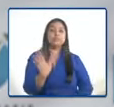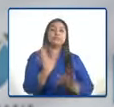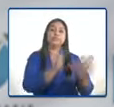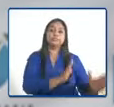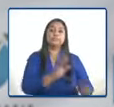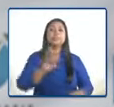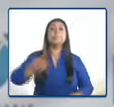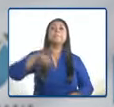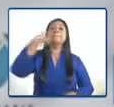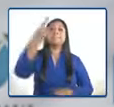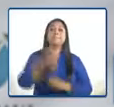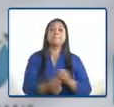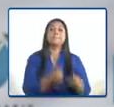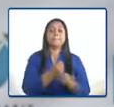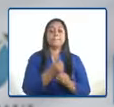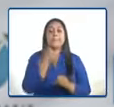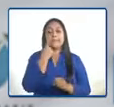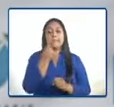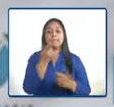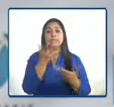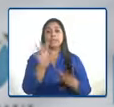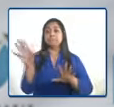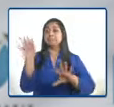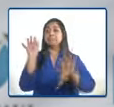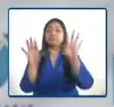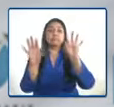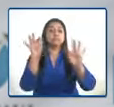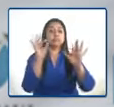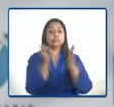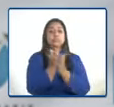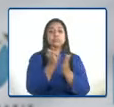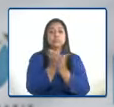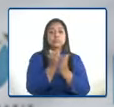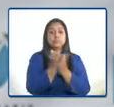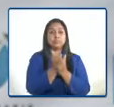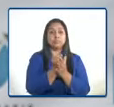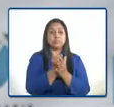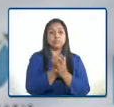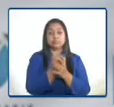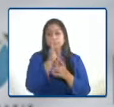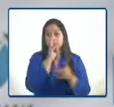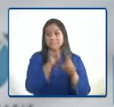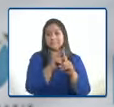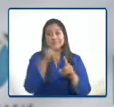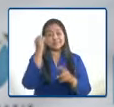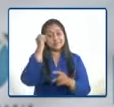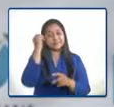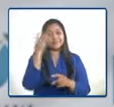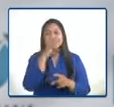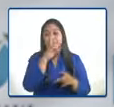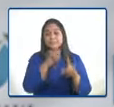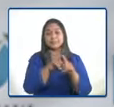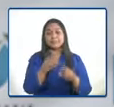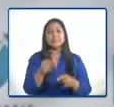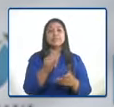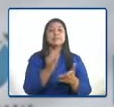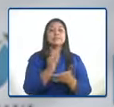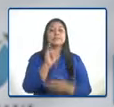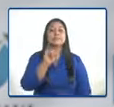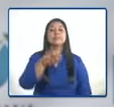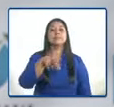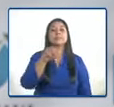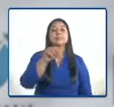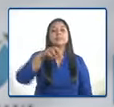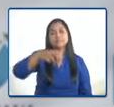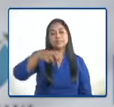ya seleccionadas las instituciones, lamentablemente pues también las capacidades del mismo instituto pues